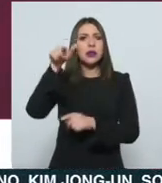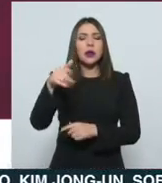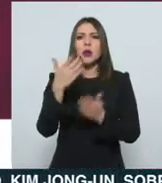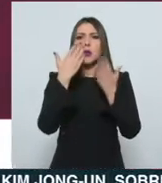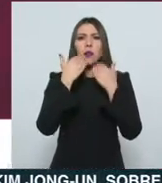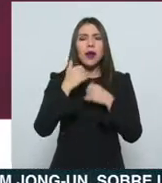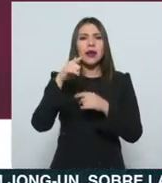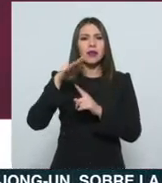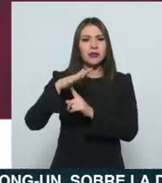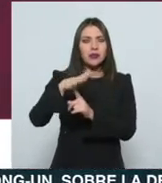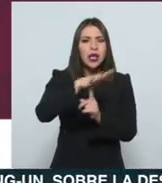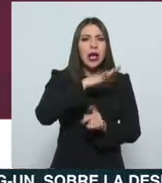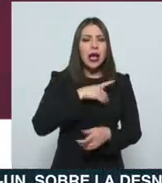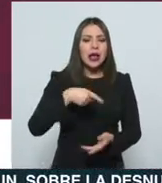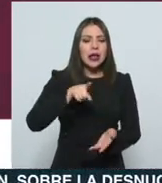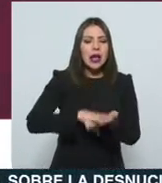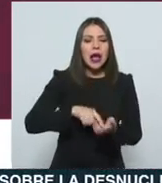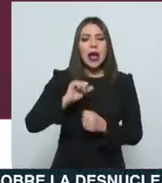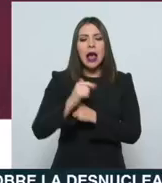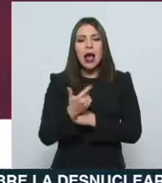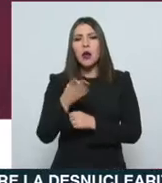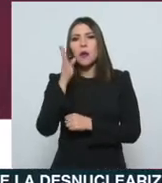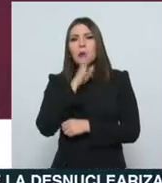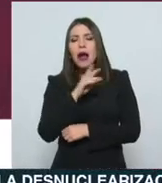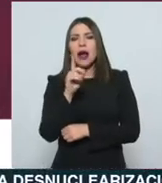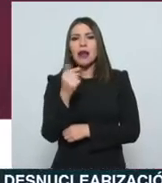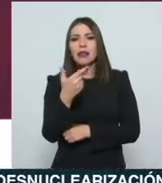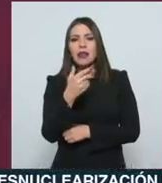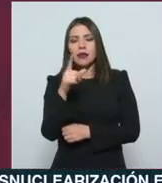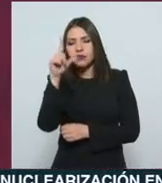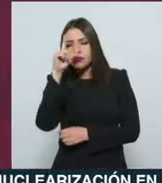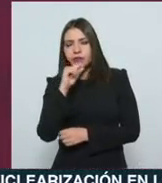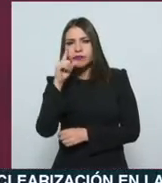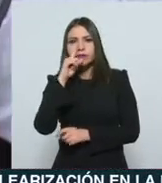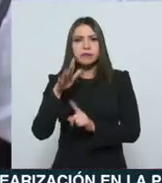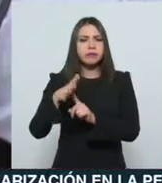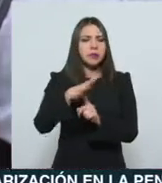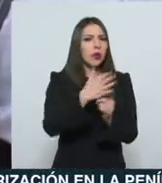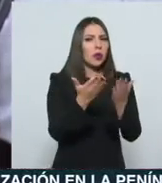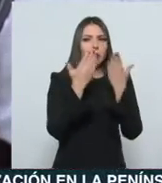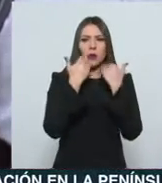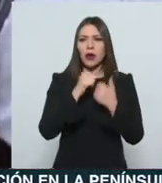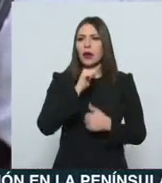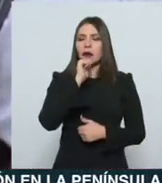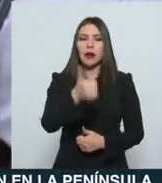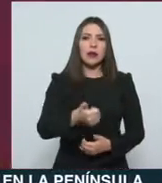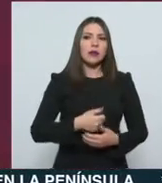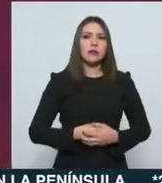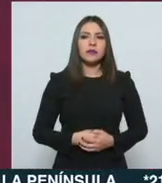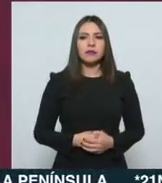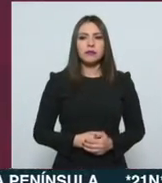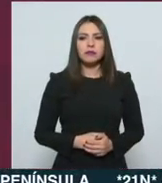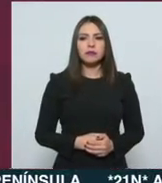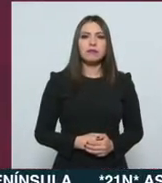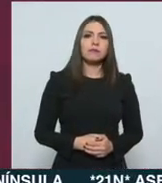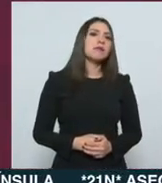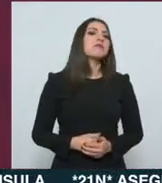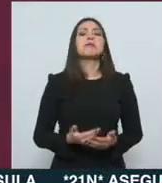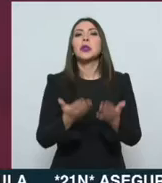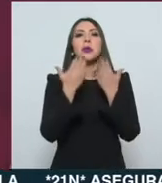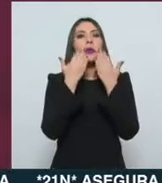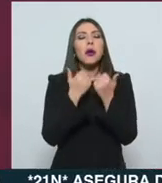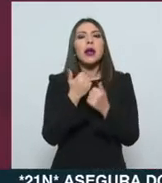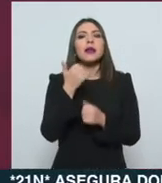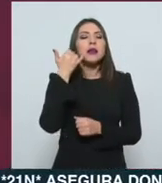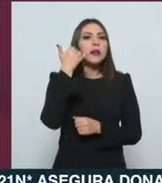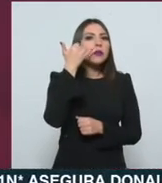aeropuerto hacia el lugar y el viaje que iba a realizar. ¿Y no se tuvo reportada ninguna falla de la aeronave? No